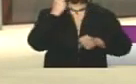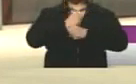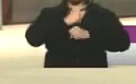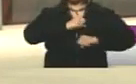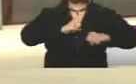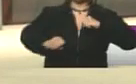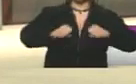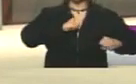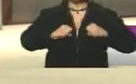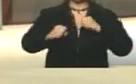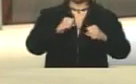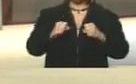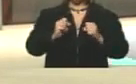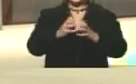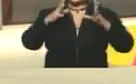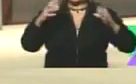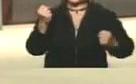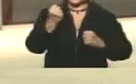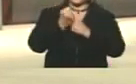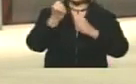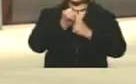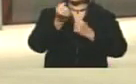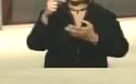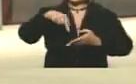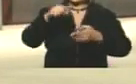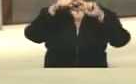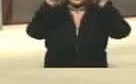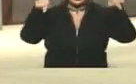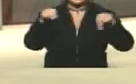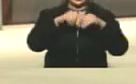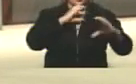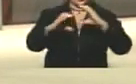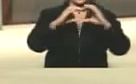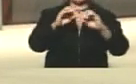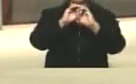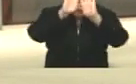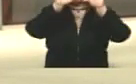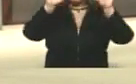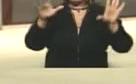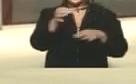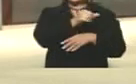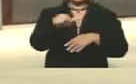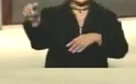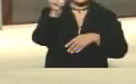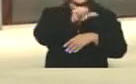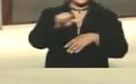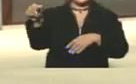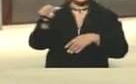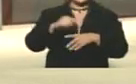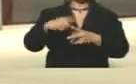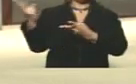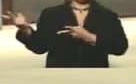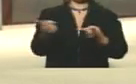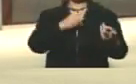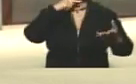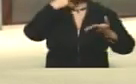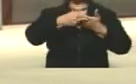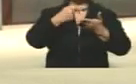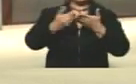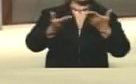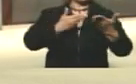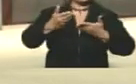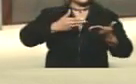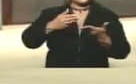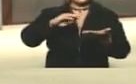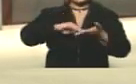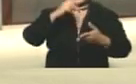que está allí tras cámara, pero que es un gran apoyo para que esta ventana comunicacional salga semana a semana. Te invito entonces en nombre de esta servidora